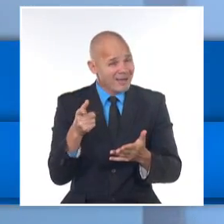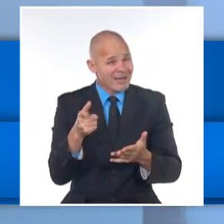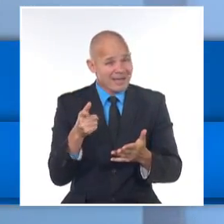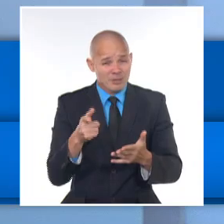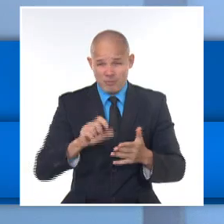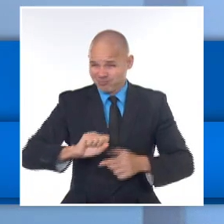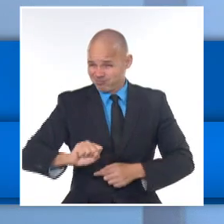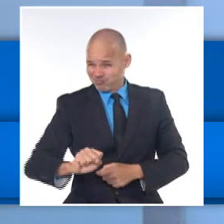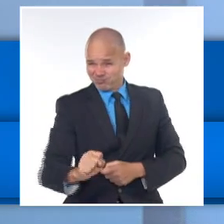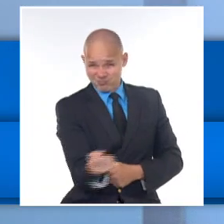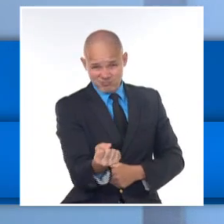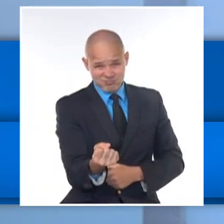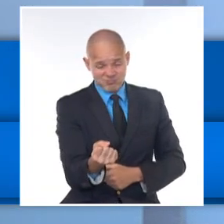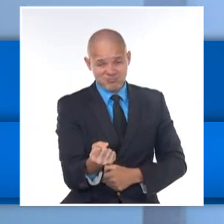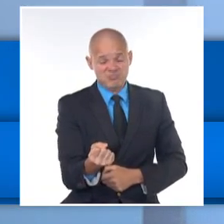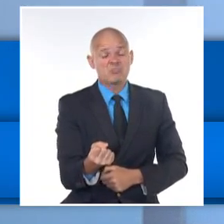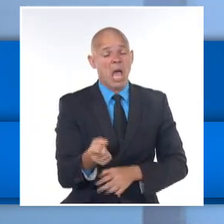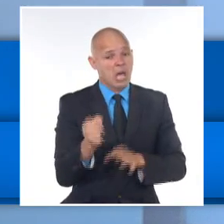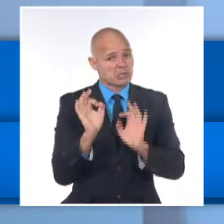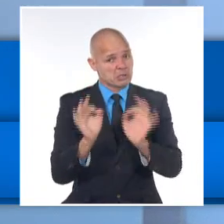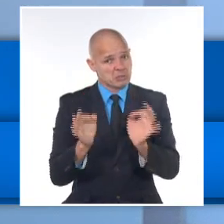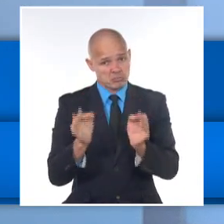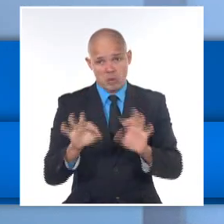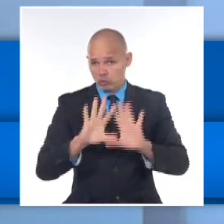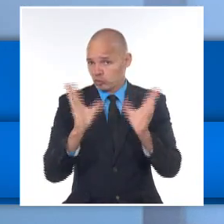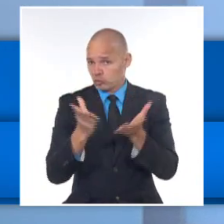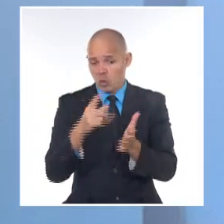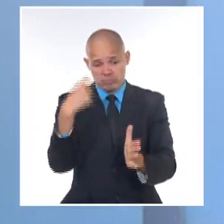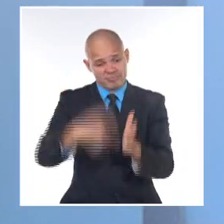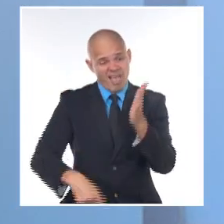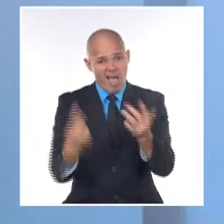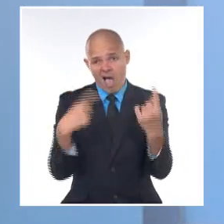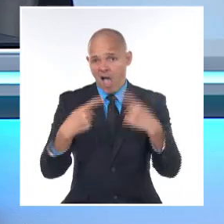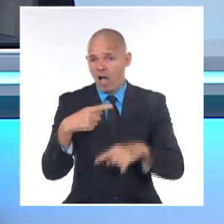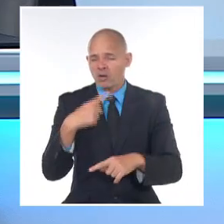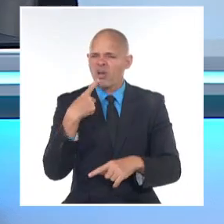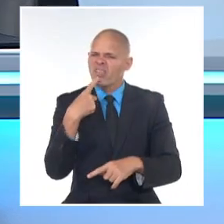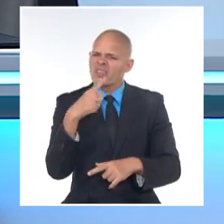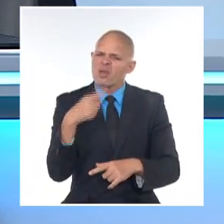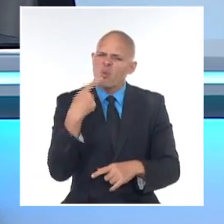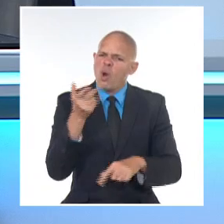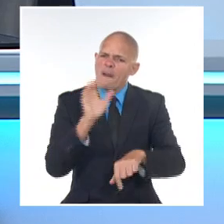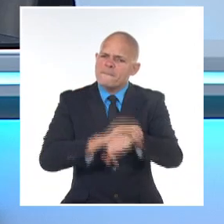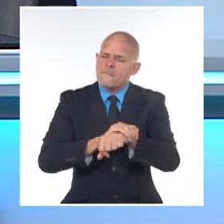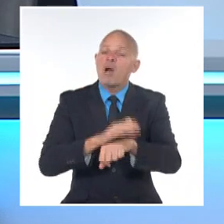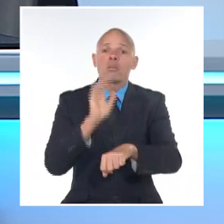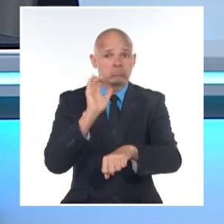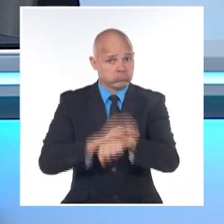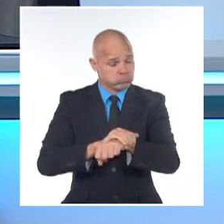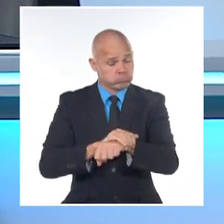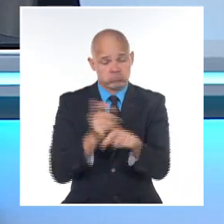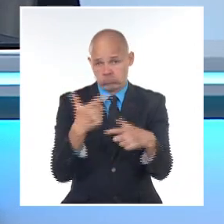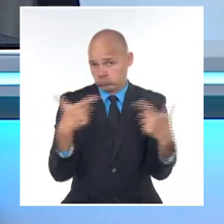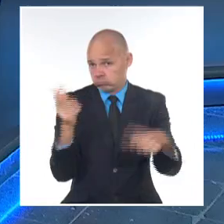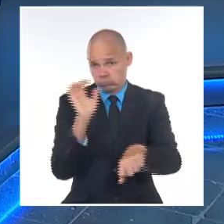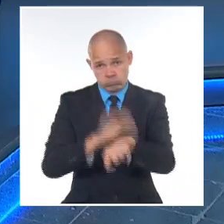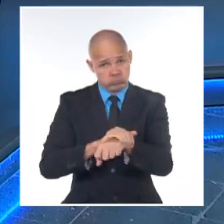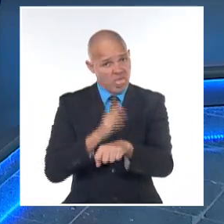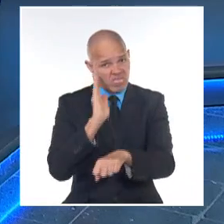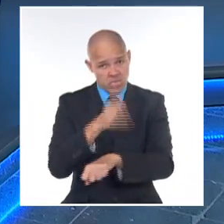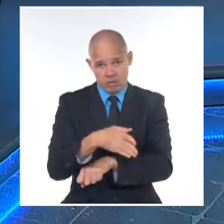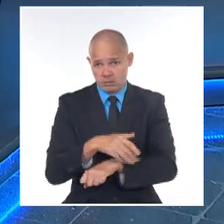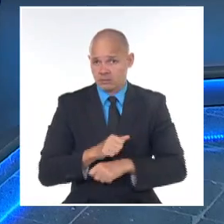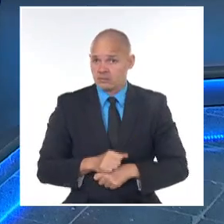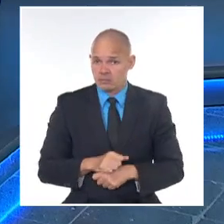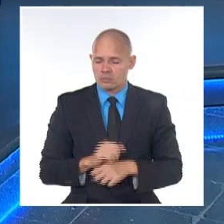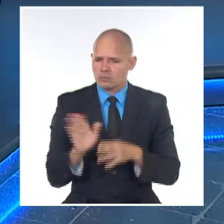severidad, tanto para medidas cautelares como para sanciones a solicitar en los Medidas tribunales. cautelares de prisión generalmente para... Por lo general. Sí. En el caso